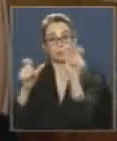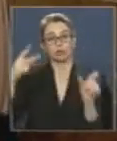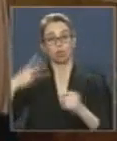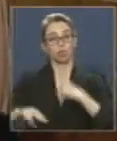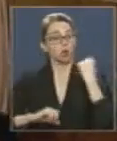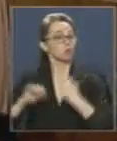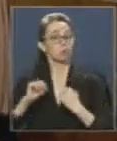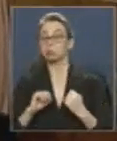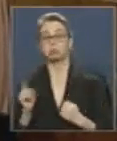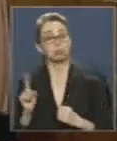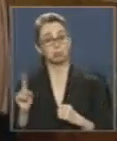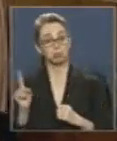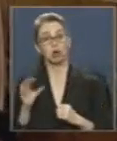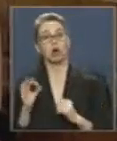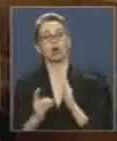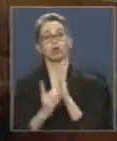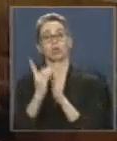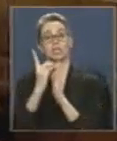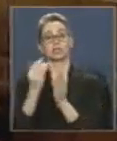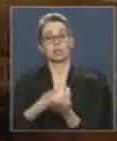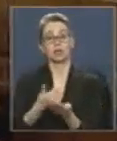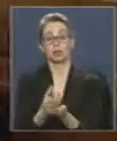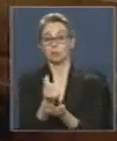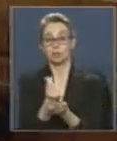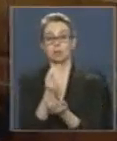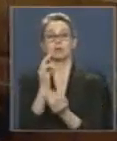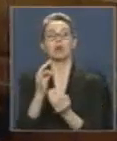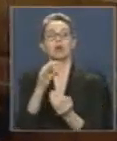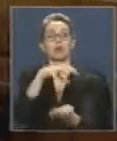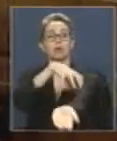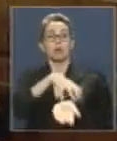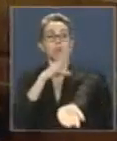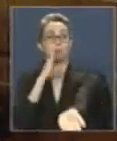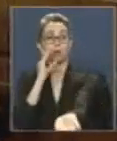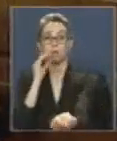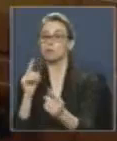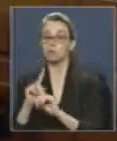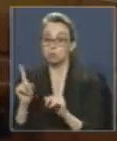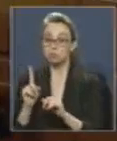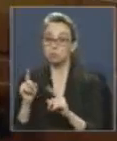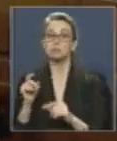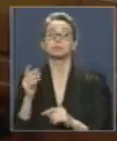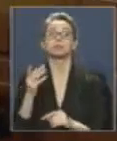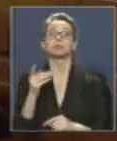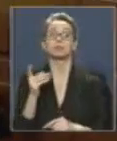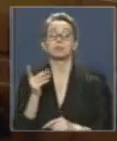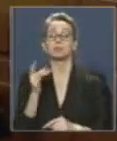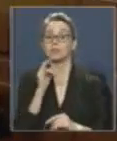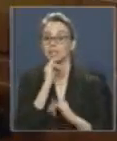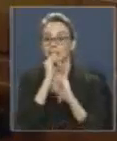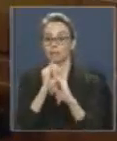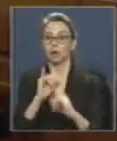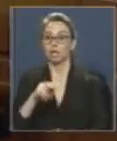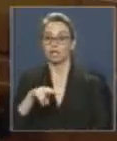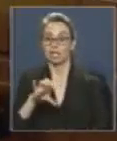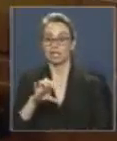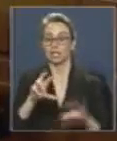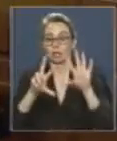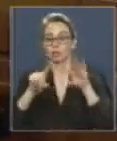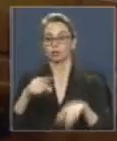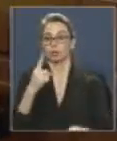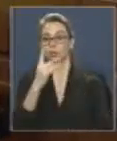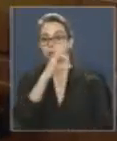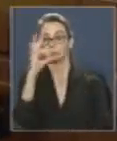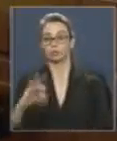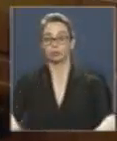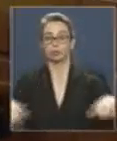del crecimiento ni del desarrollo económico, menos en la región del Biobío, donde según los últimos datos entregados por el INE existe un 8,1%